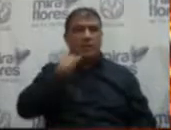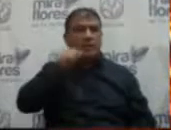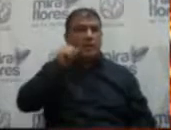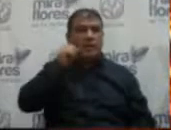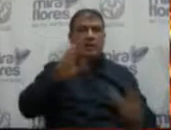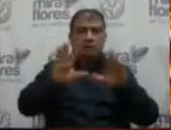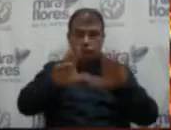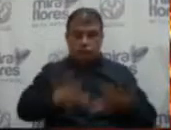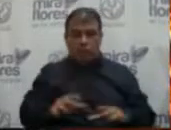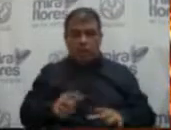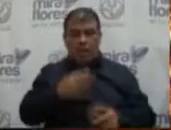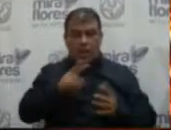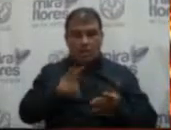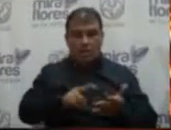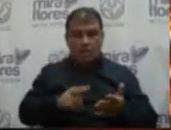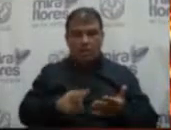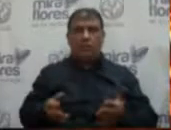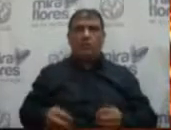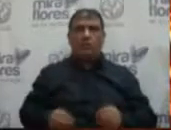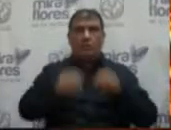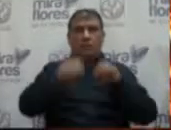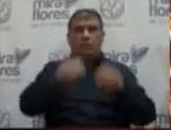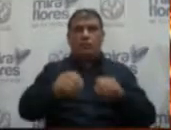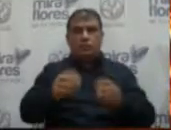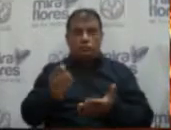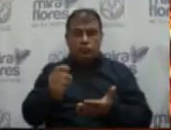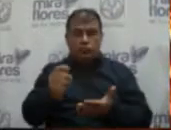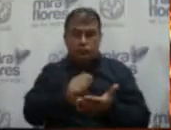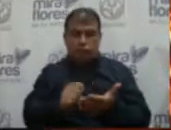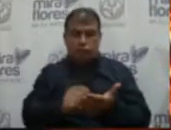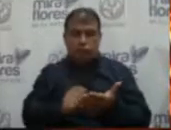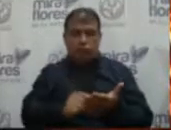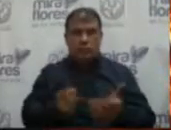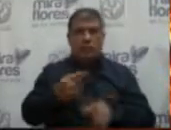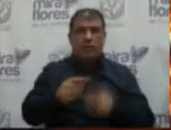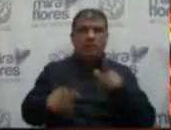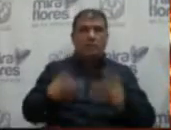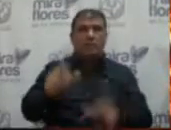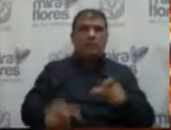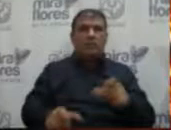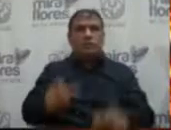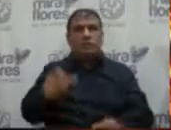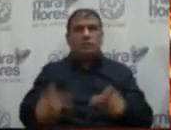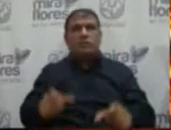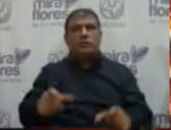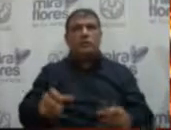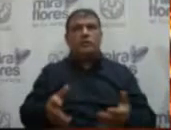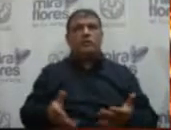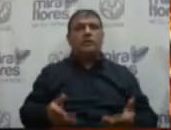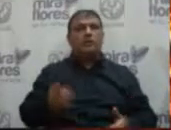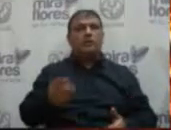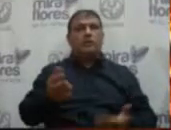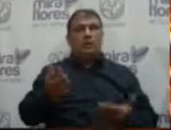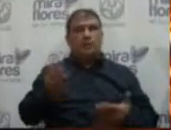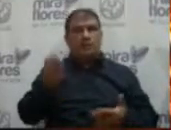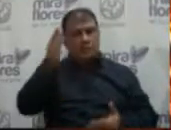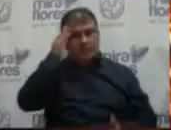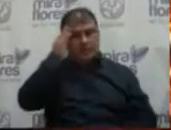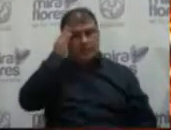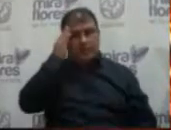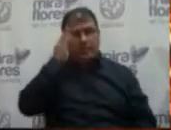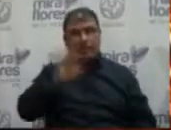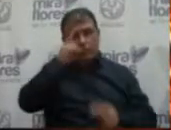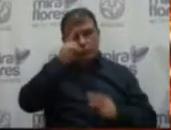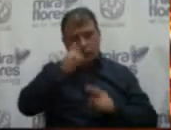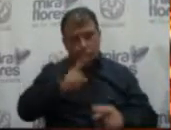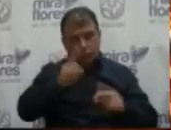ha leído, e impuestos de su contenido reducido a que las personas de conocida probidad, luces